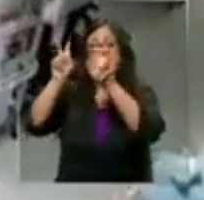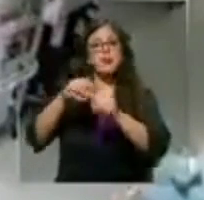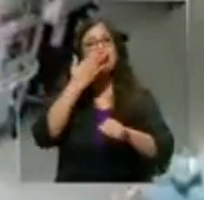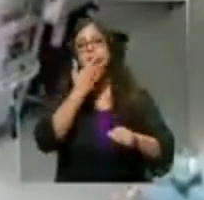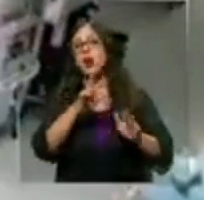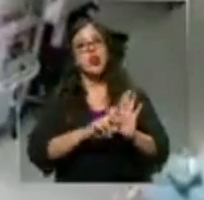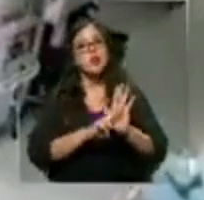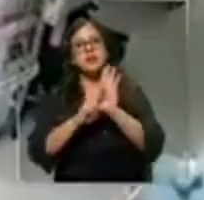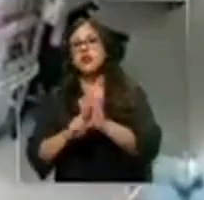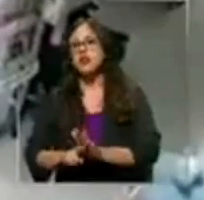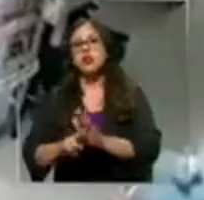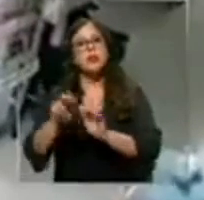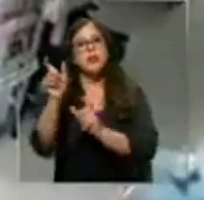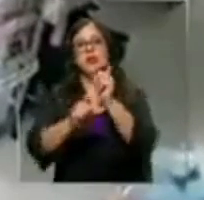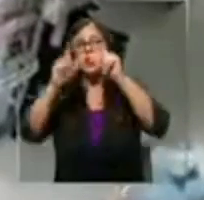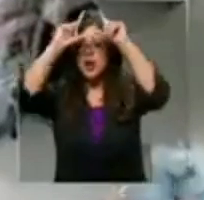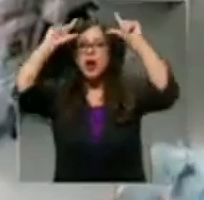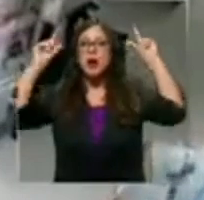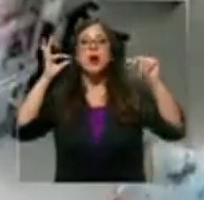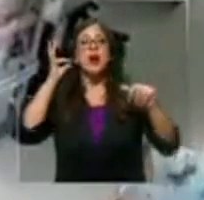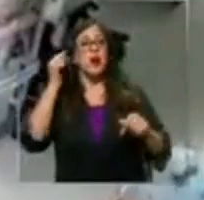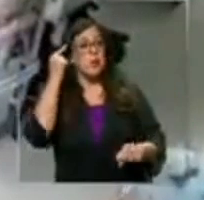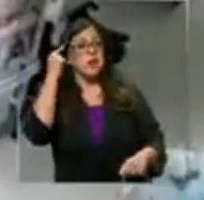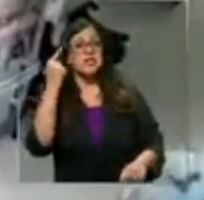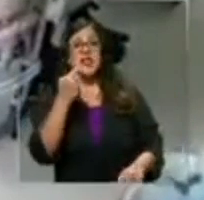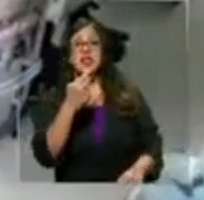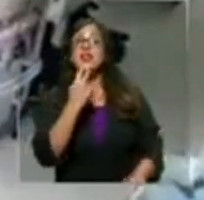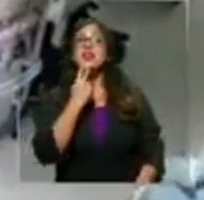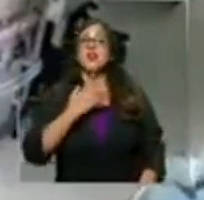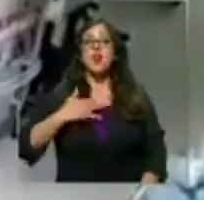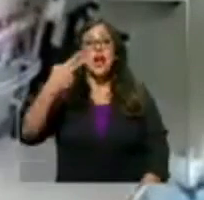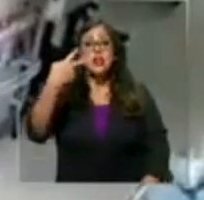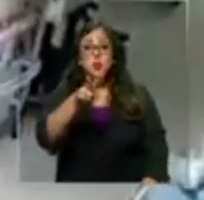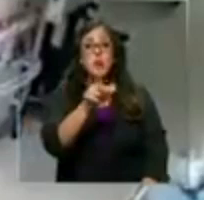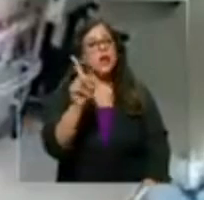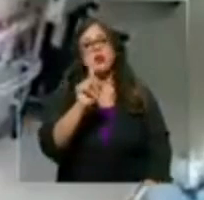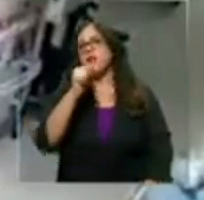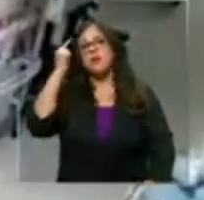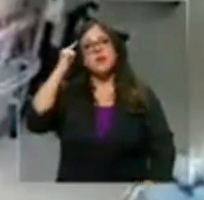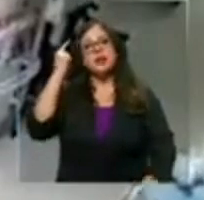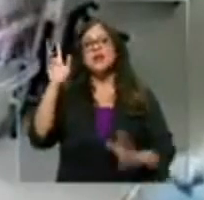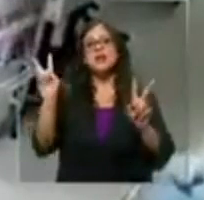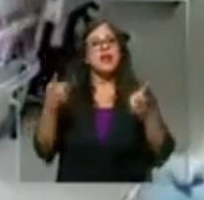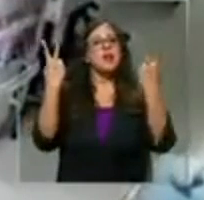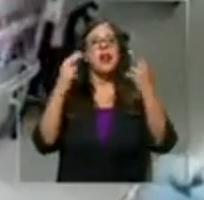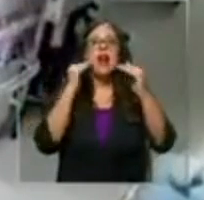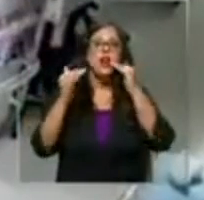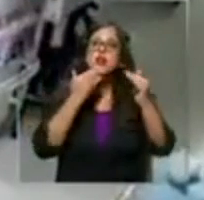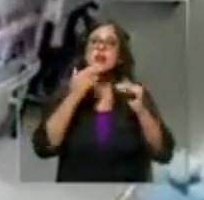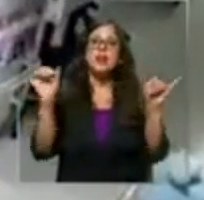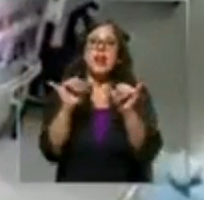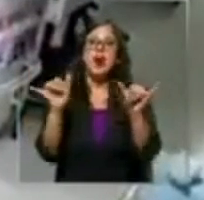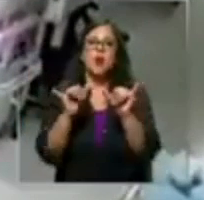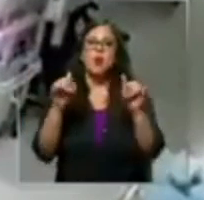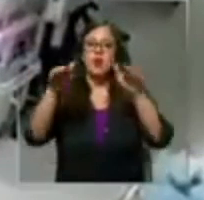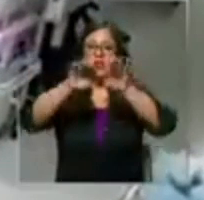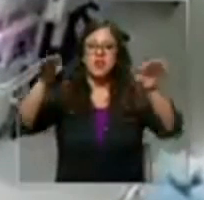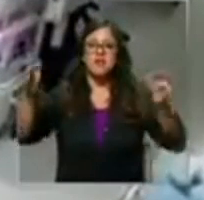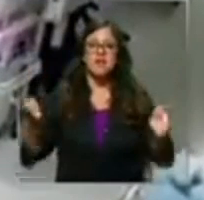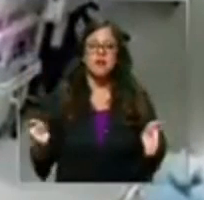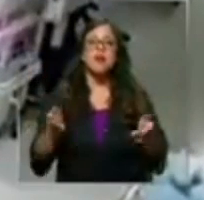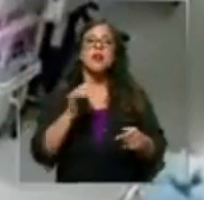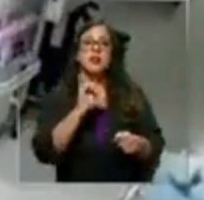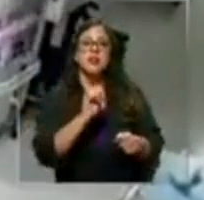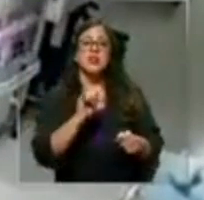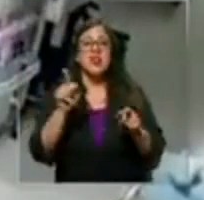representación de estas enfermeras que, antes de pensar en sus propias vidas, están pensando en salvar a los niños y a las guaguitas que están ahí en esas incubadas. Aquellos